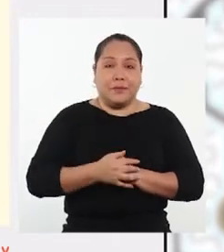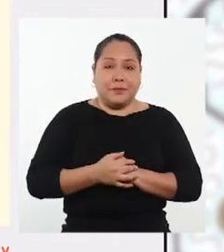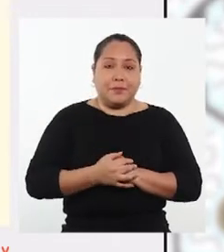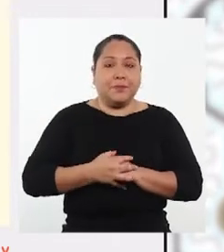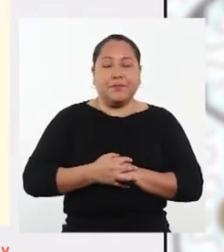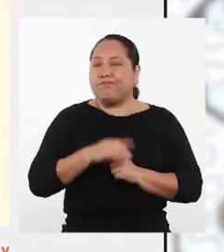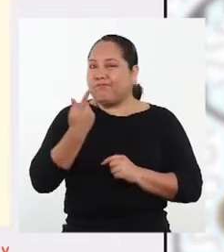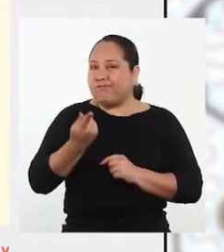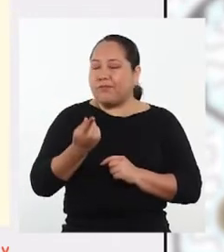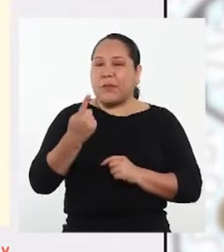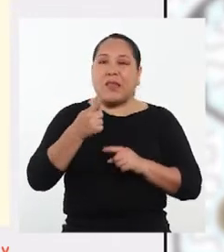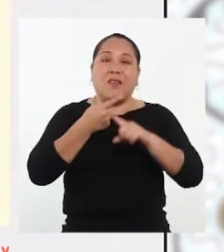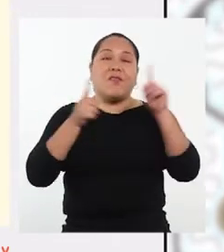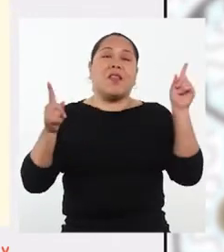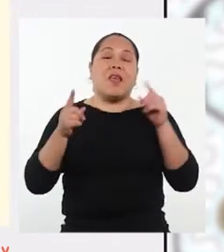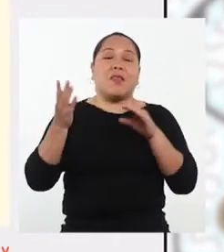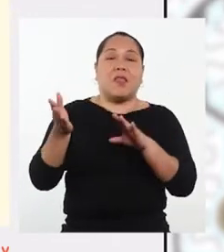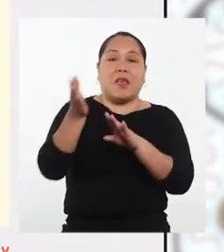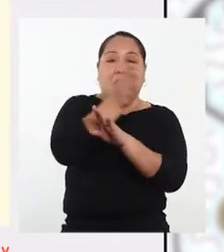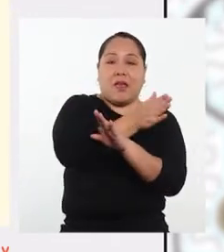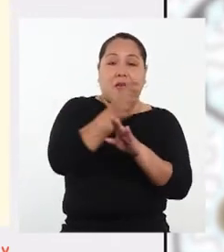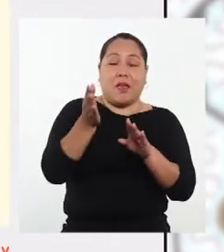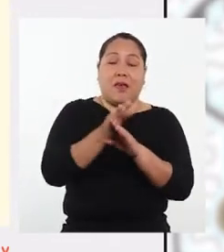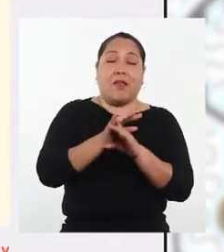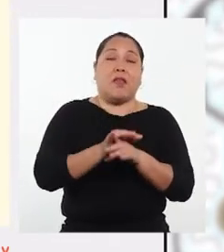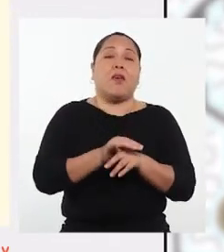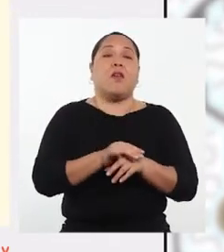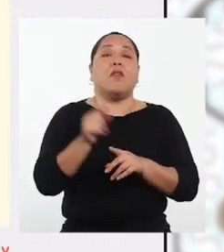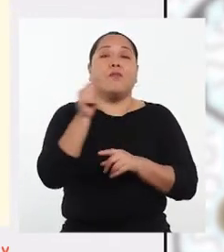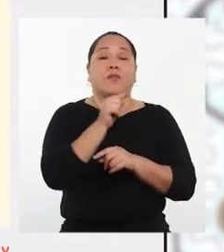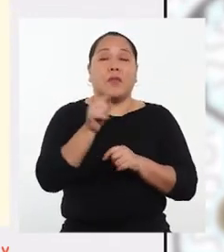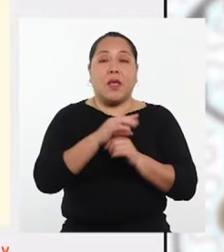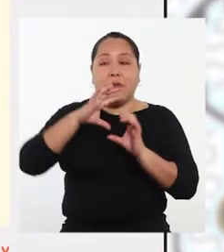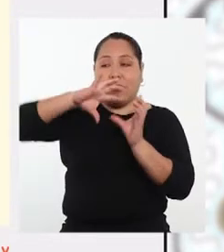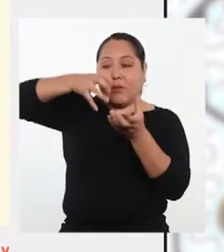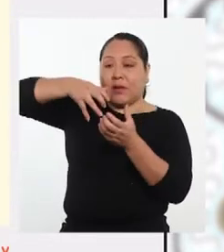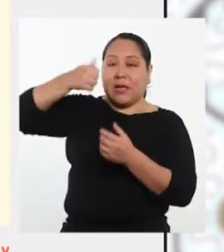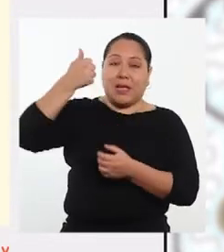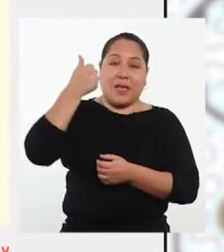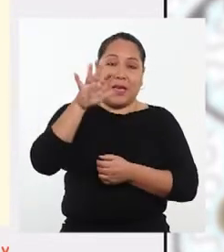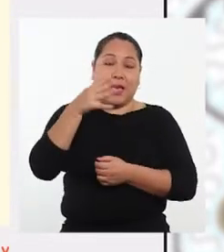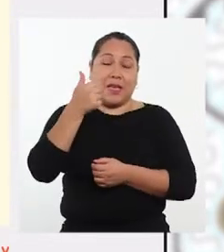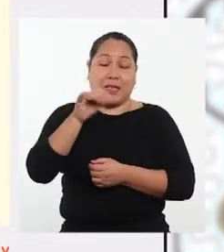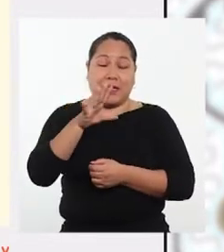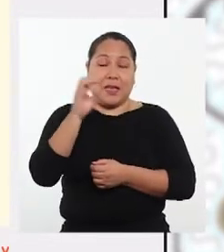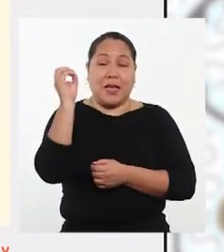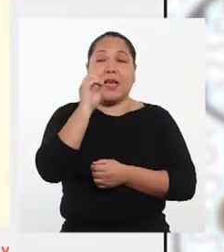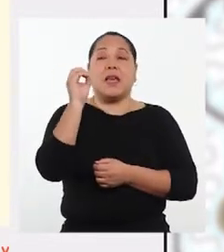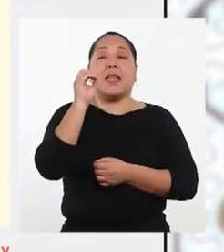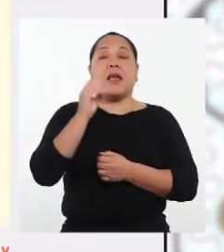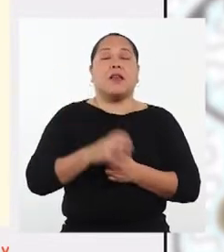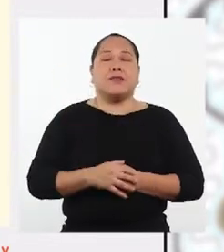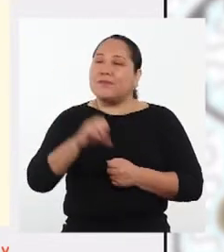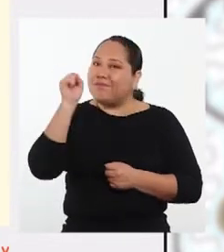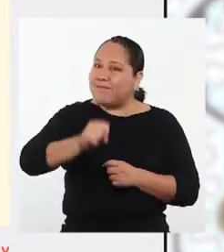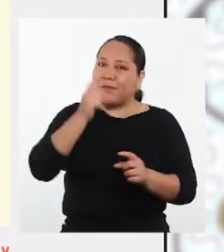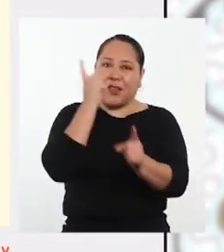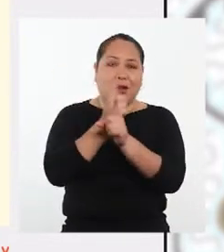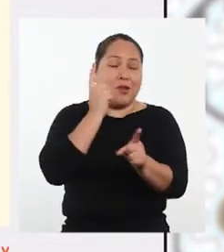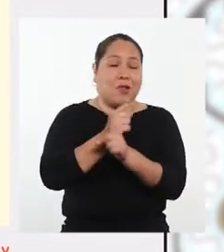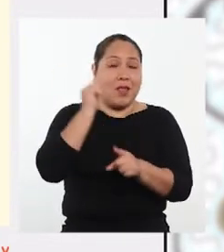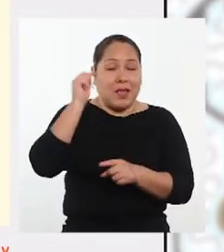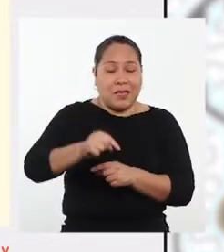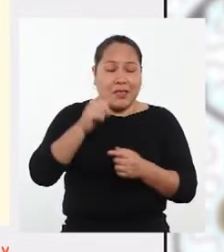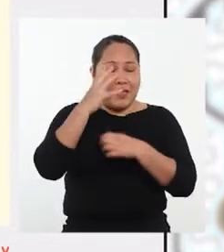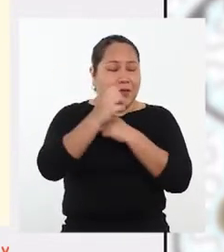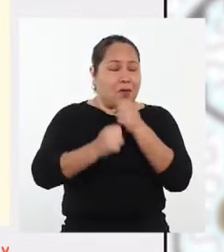Celsius respecto a la temperatura promedio del planeta, que es 15 grados Celsius. ¡Correcto! Este